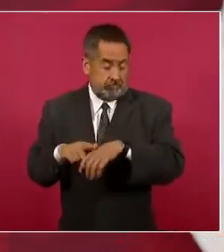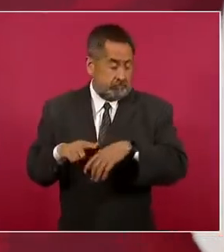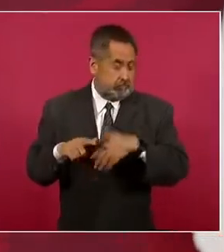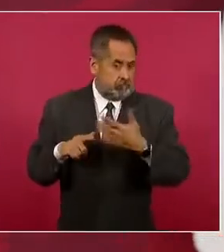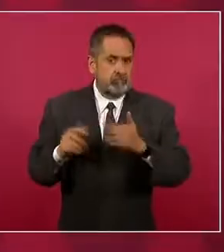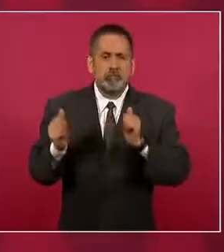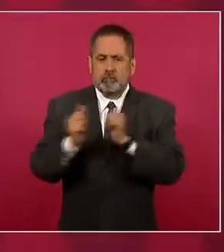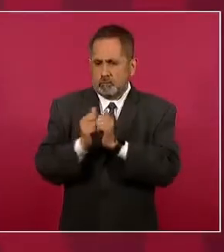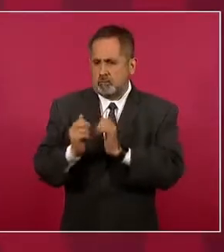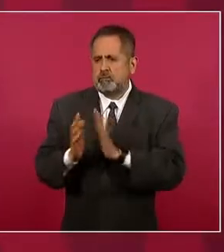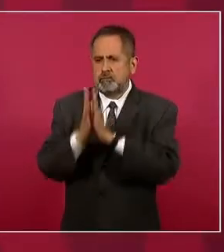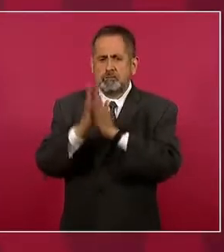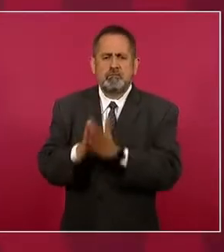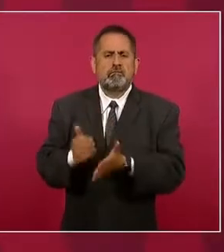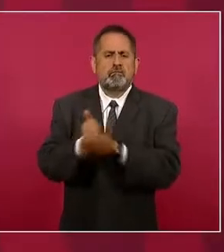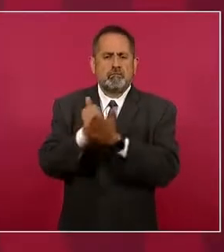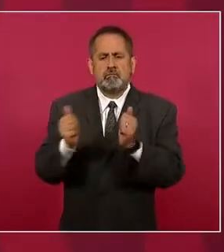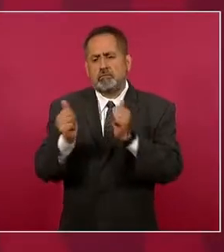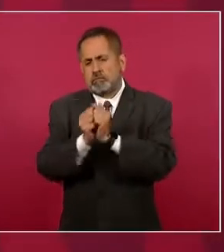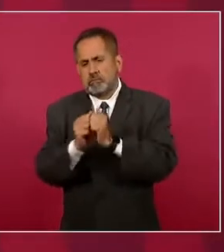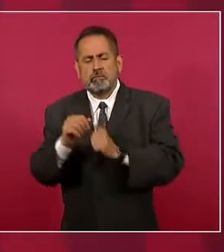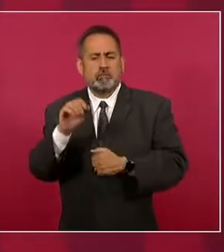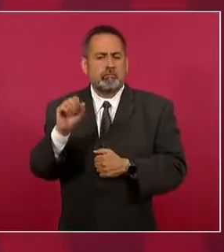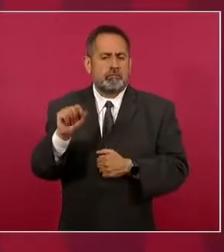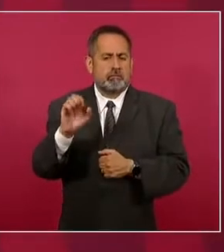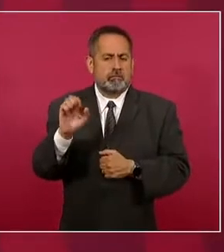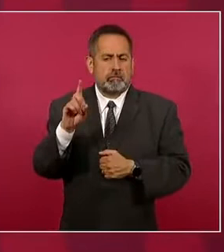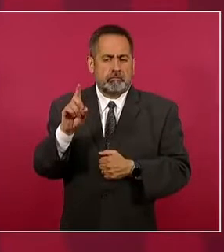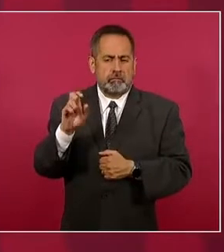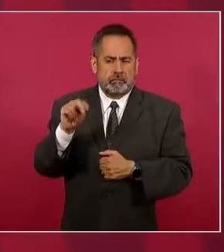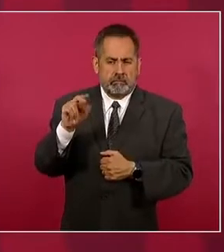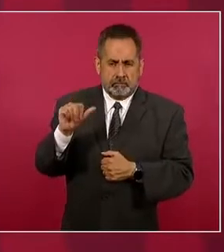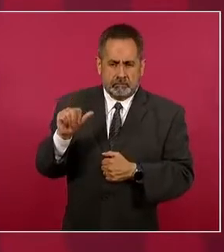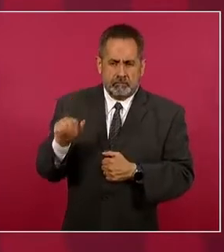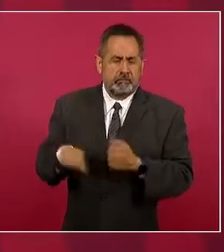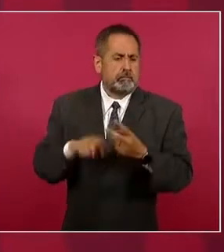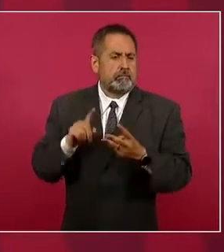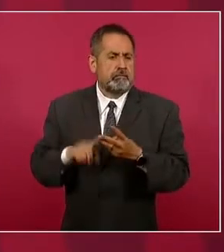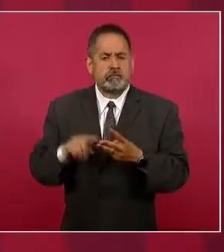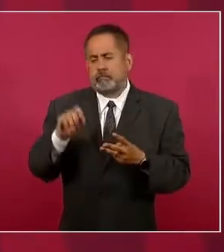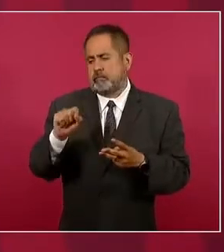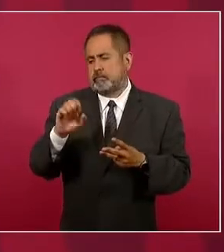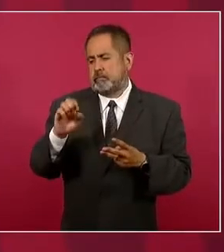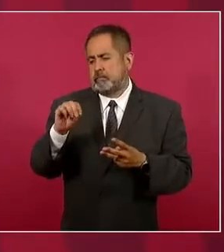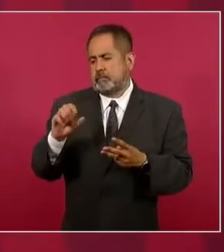en colaboración con la Secretaría de la Defensa, de Marina,